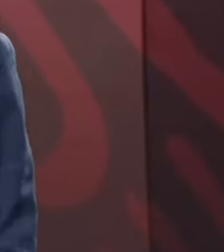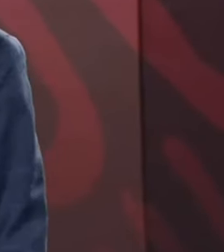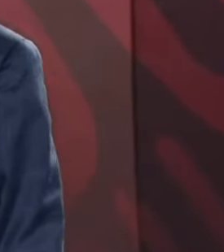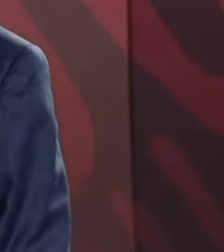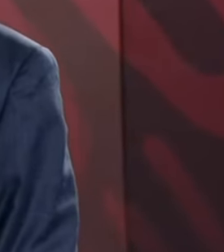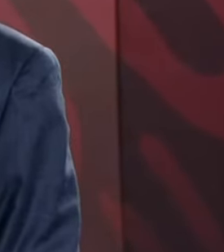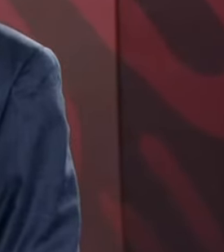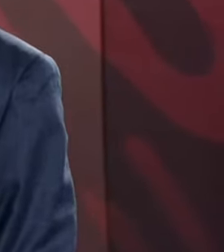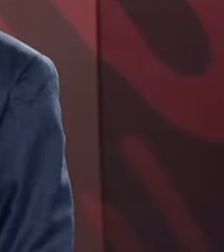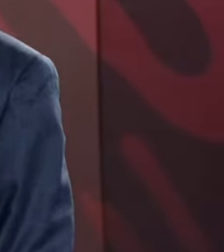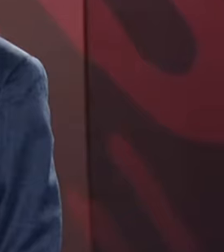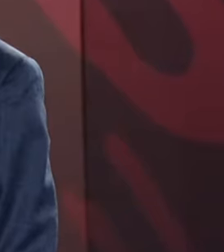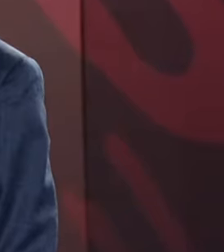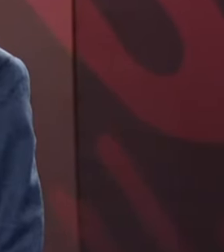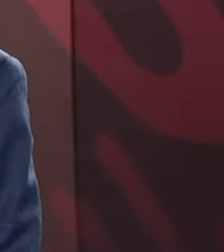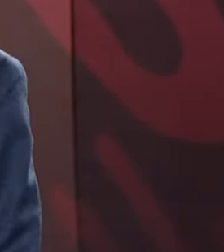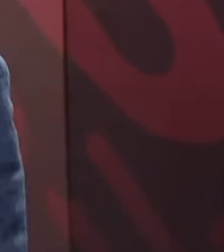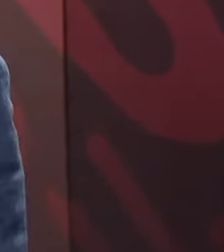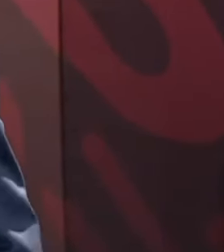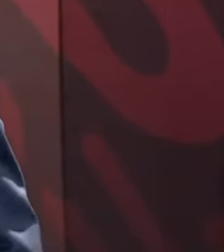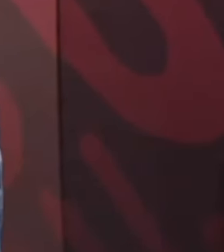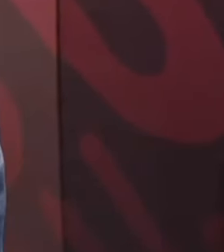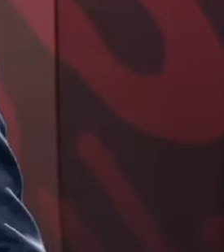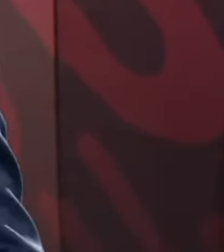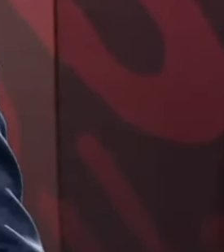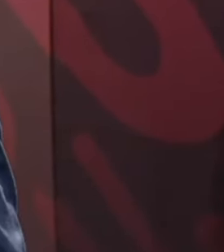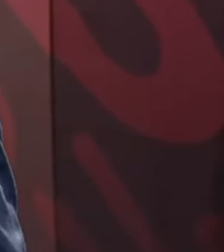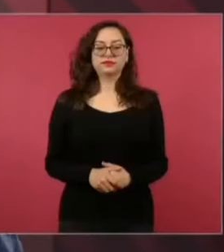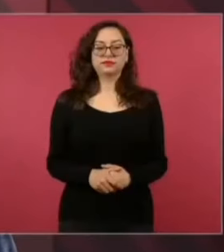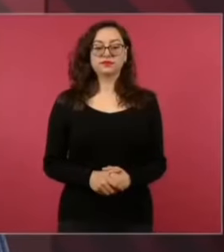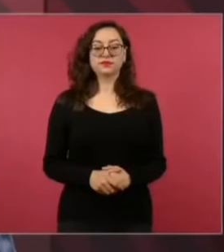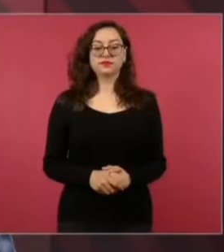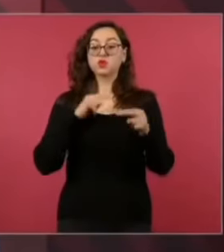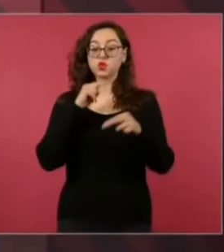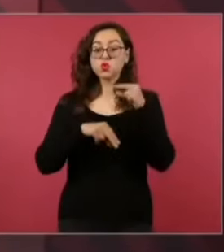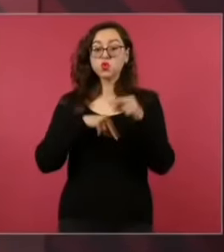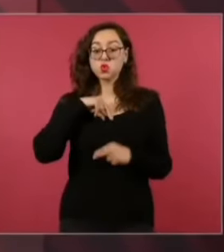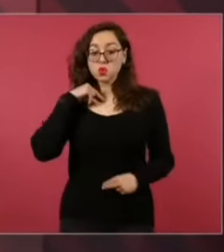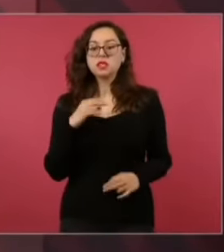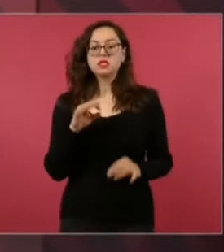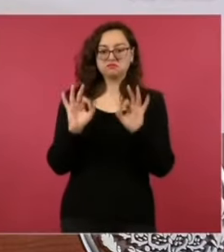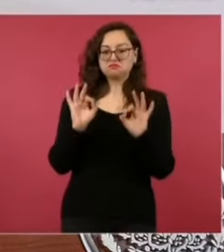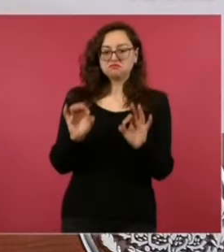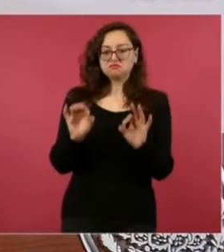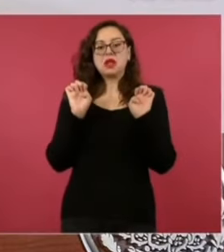pongo. Porque son diseños de mexicanos.